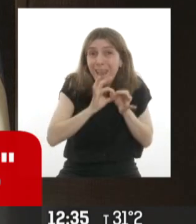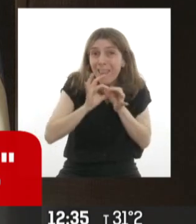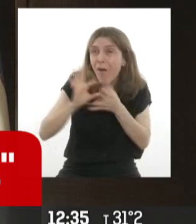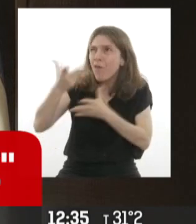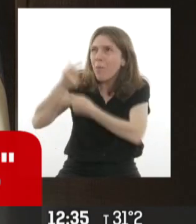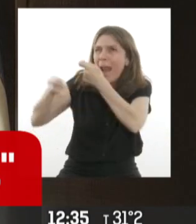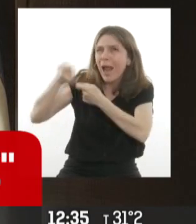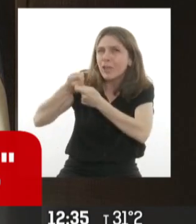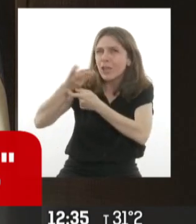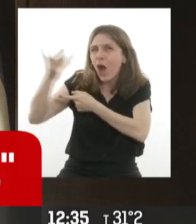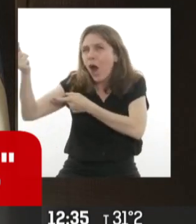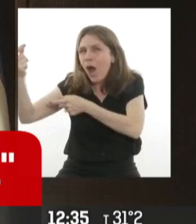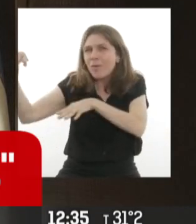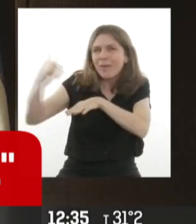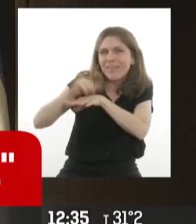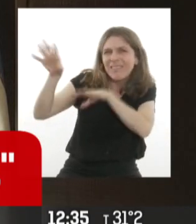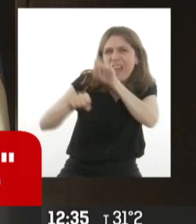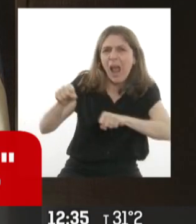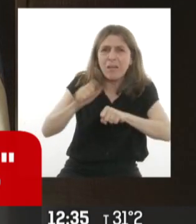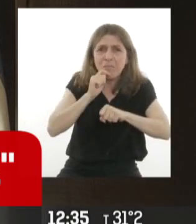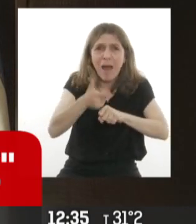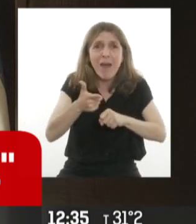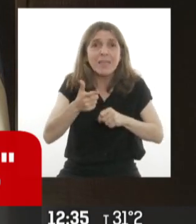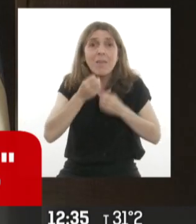para exigir hubieran sido mejores.